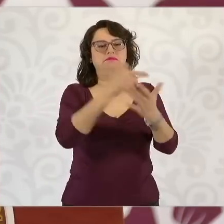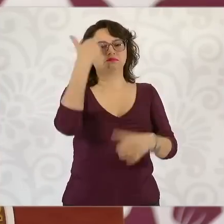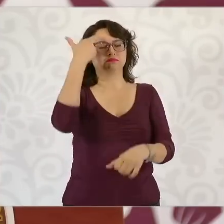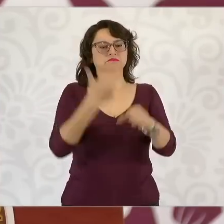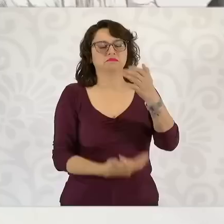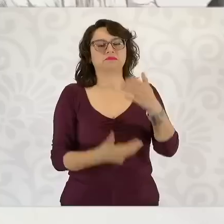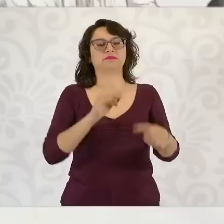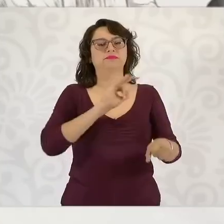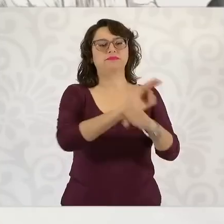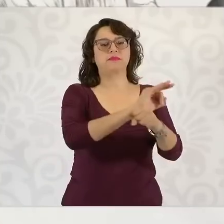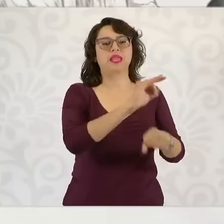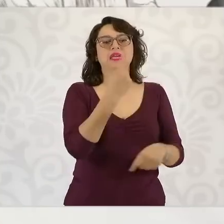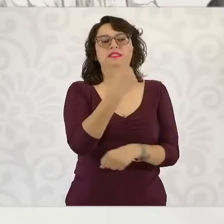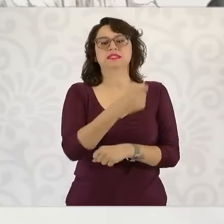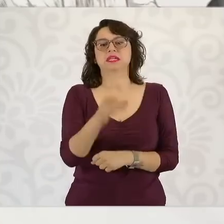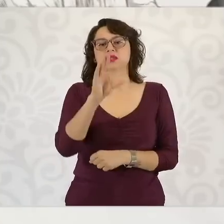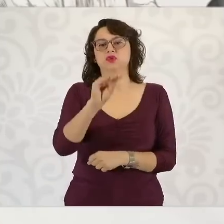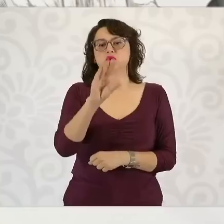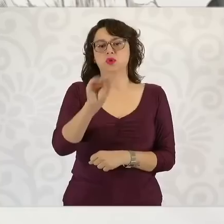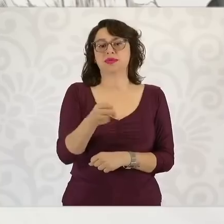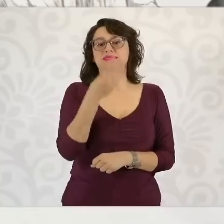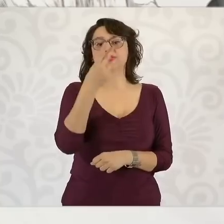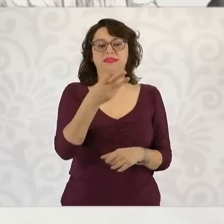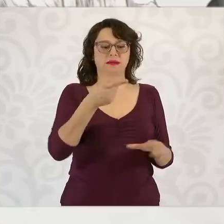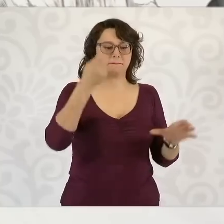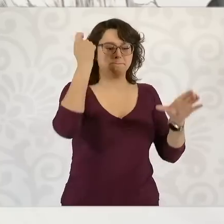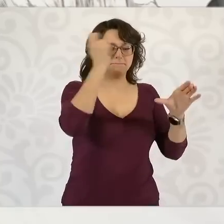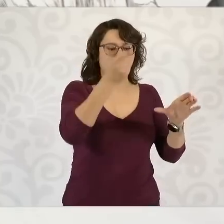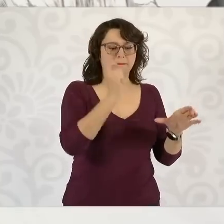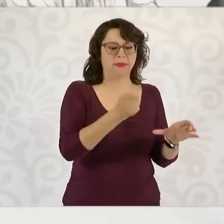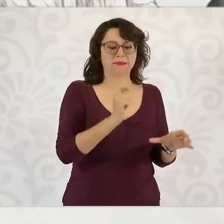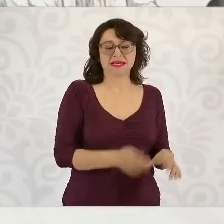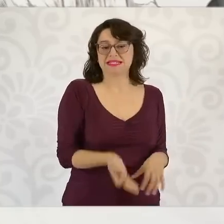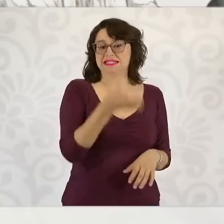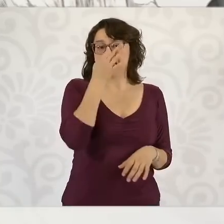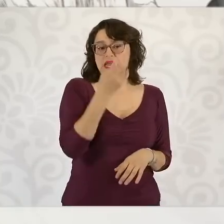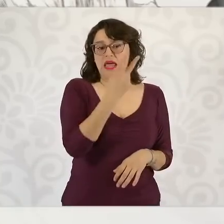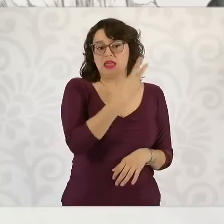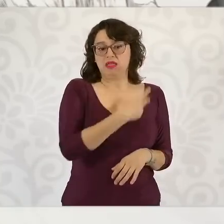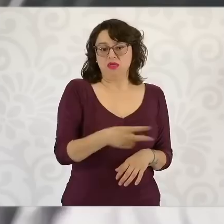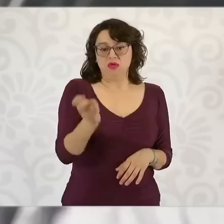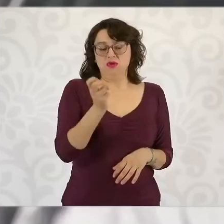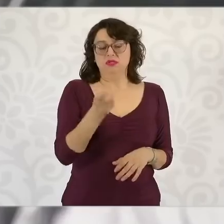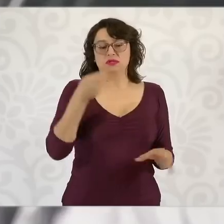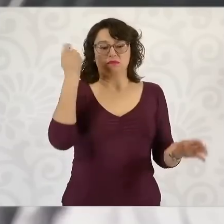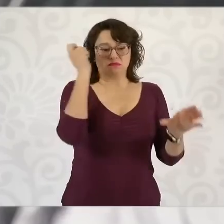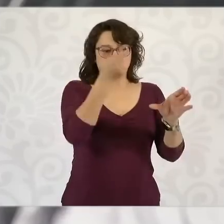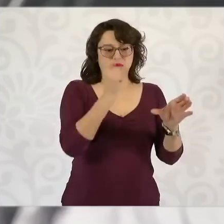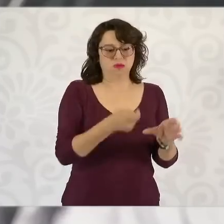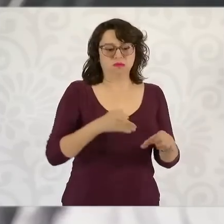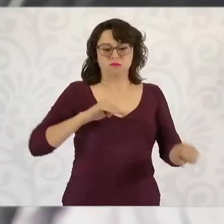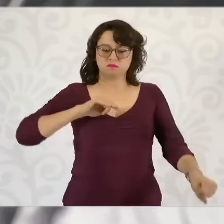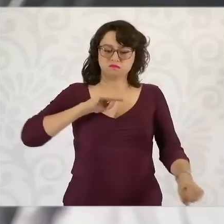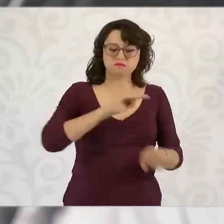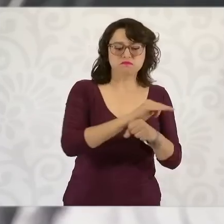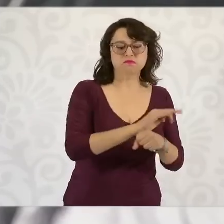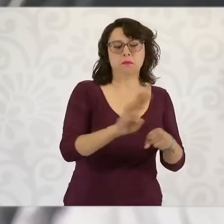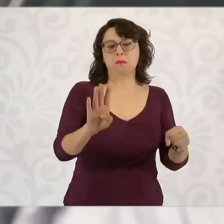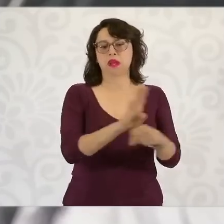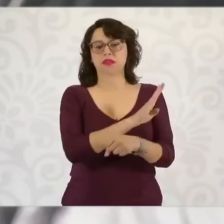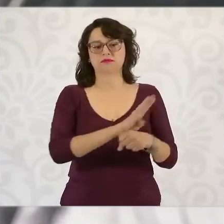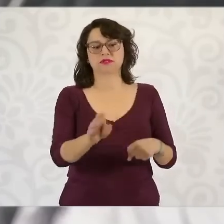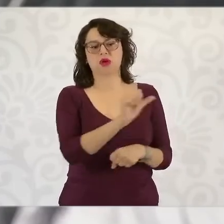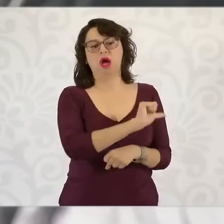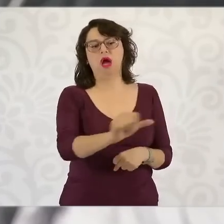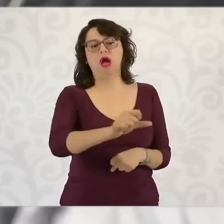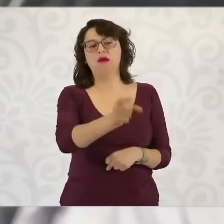tiene registro de 193 determinaciones, casi 200 decisiones de órganos jurisdiccionales que favorecieron o pretendieron beneficiar a